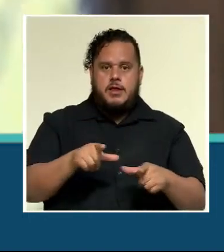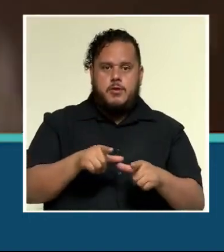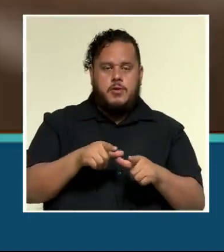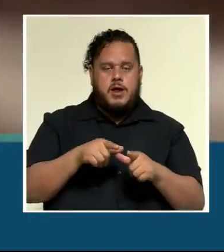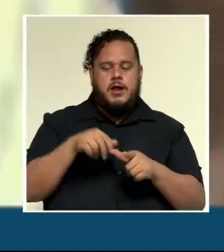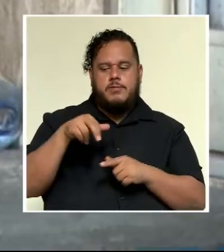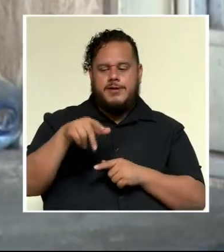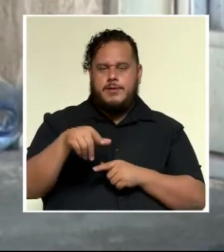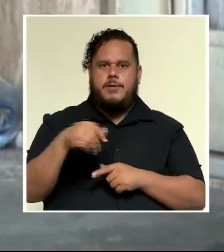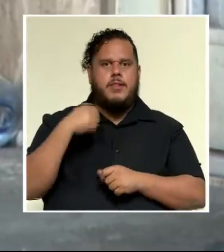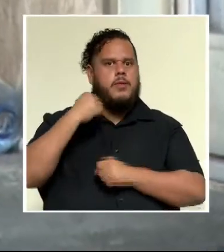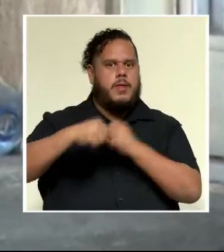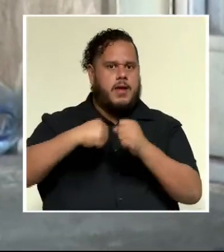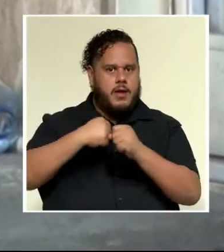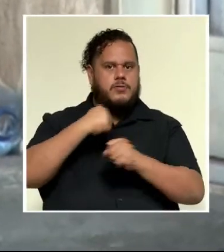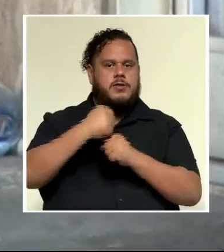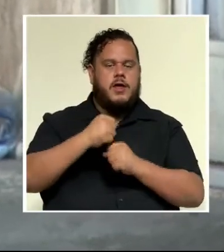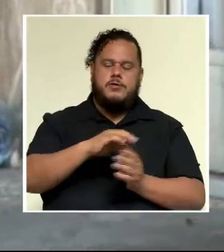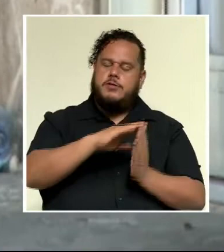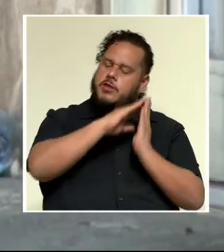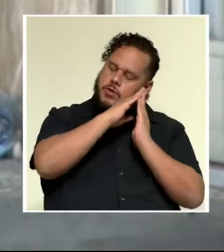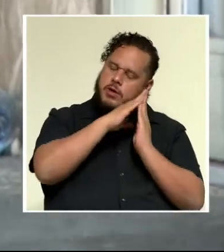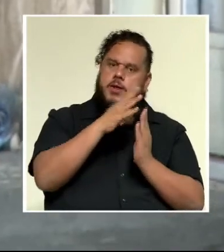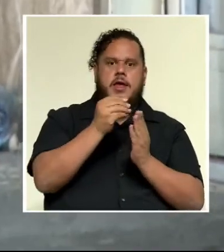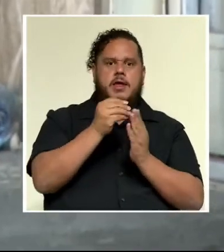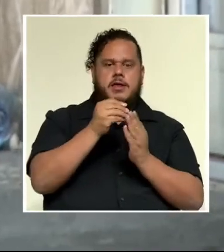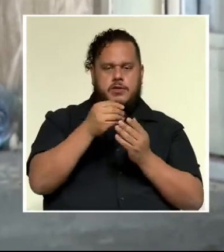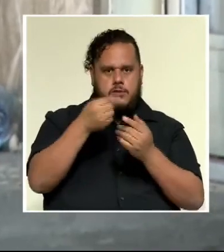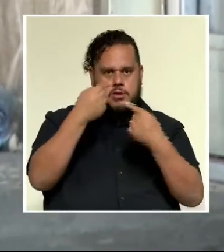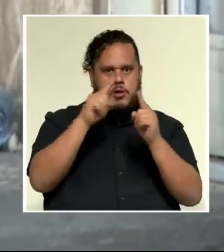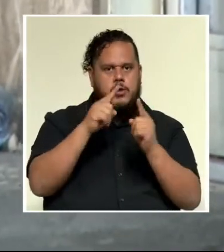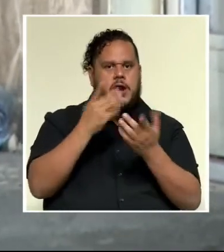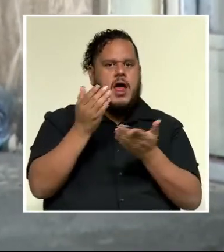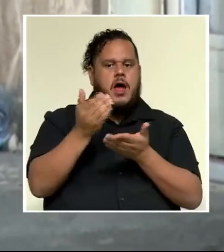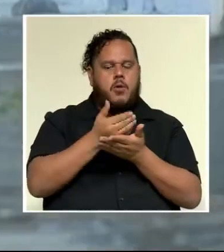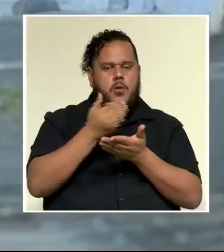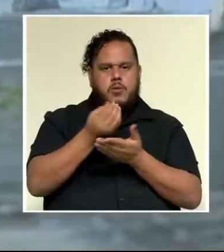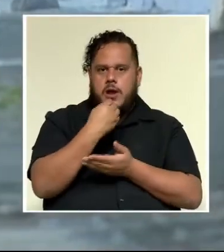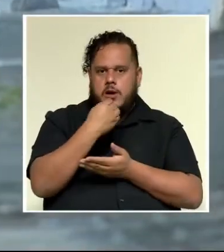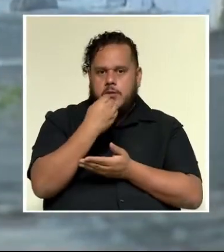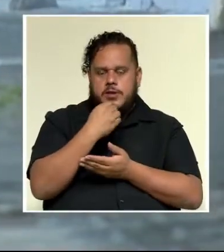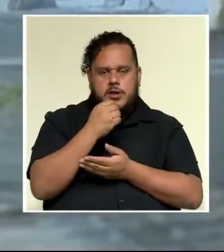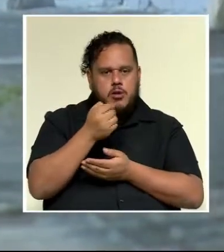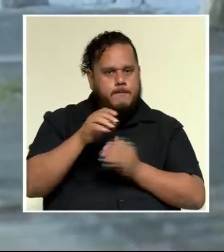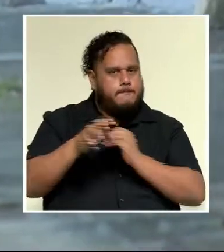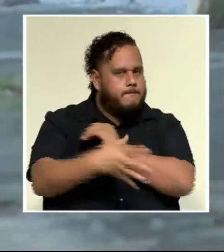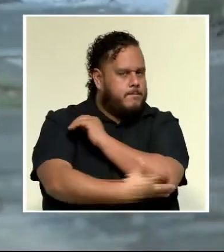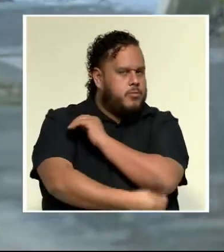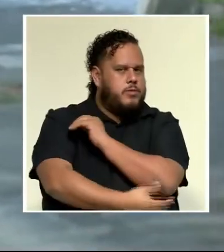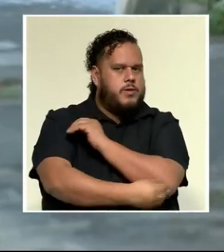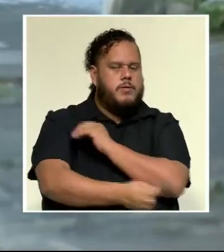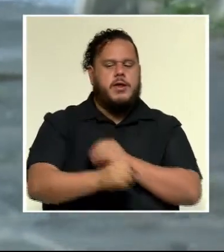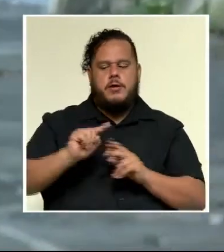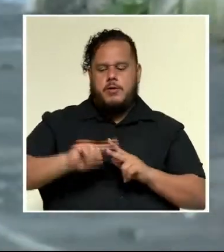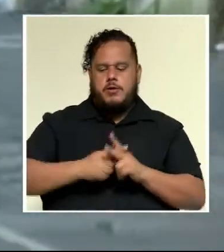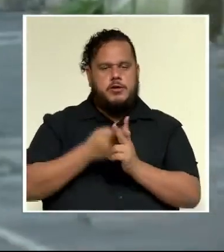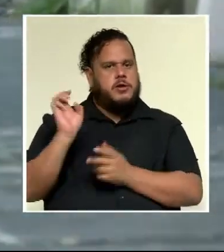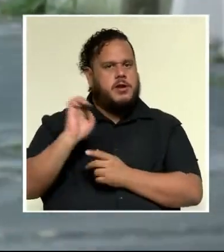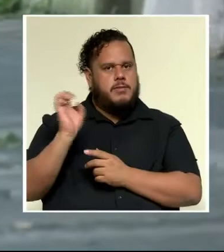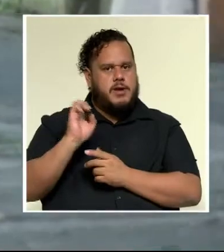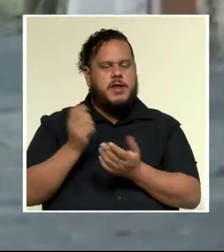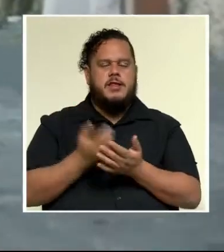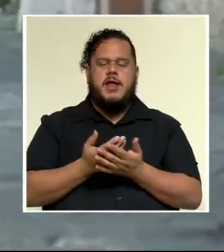desde años, en donde duermen y en donde consiguen una precaria alimentación. Cuando empezó la emergencia sanitaria,